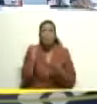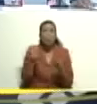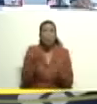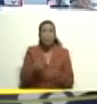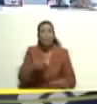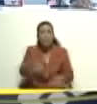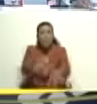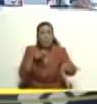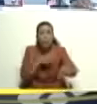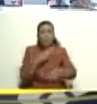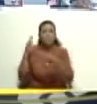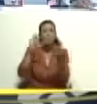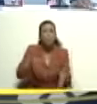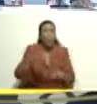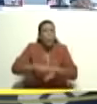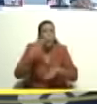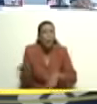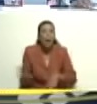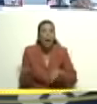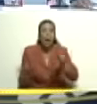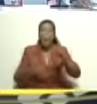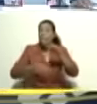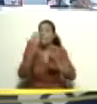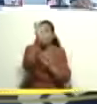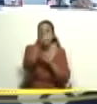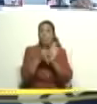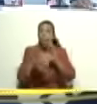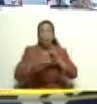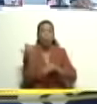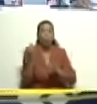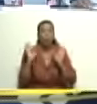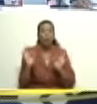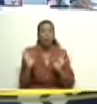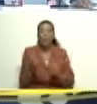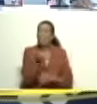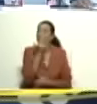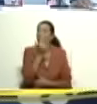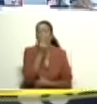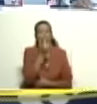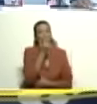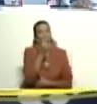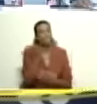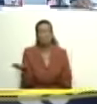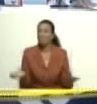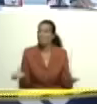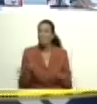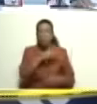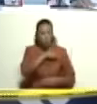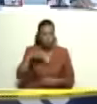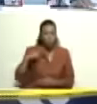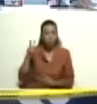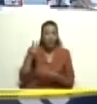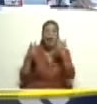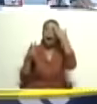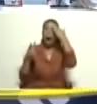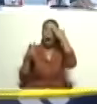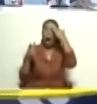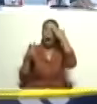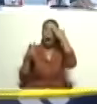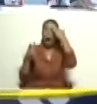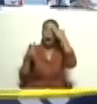devastados? Porque tuvieron modelos totalmente equivocados. Nosotros supimos